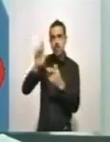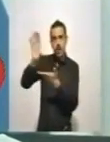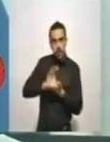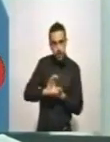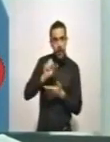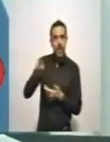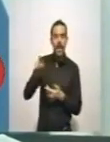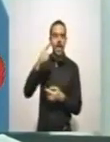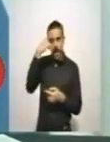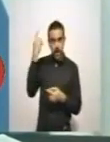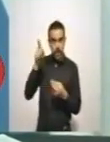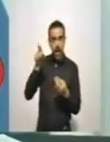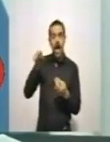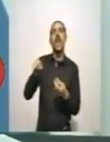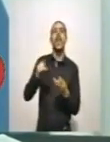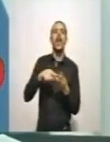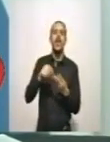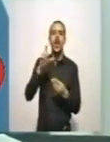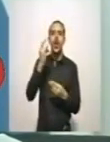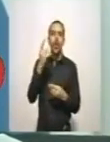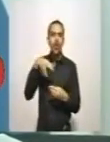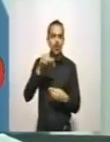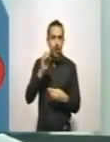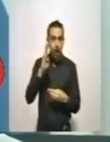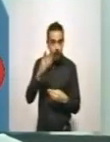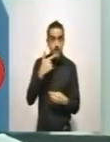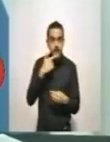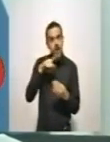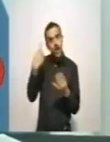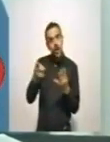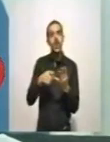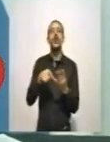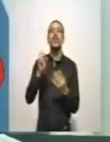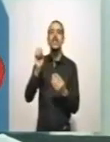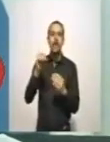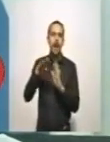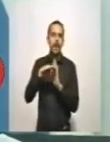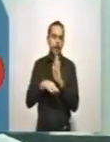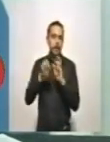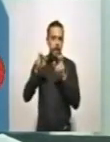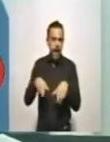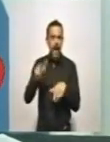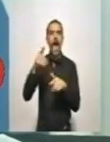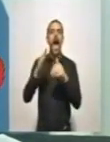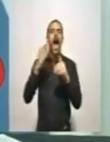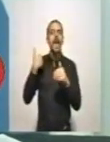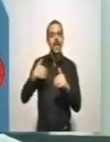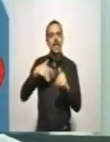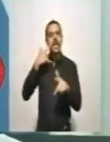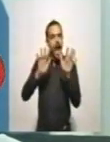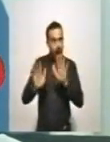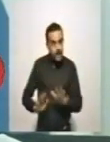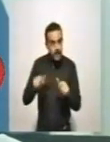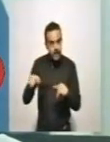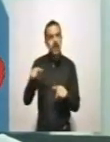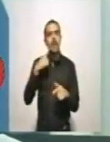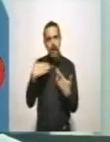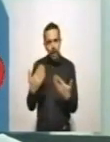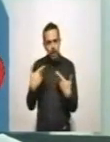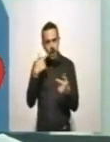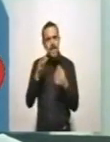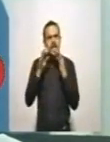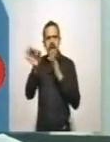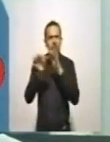Comunops y Plan Argentina ACE, para poder llegar con una reactivación de la obra pública a todas las localidades de la